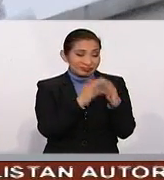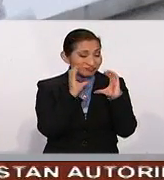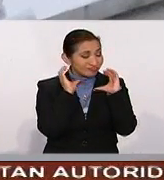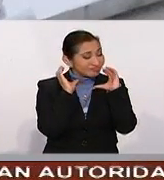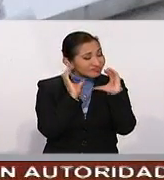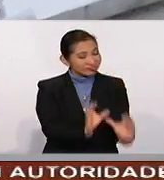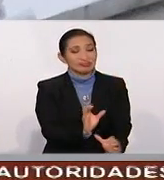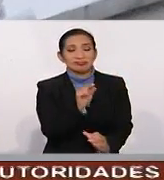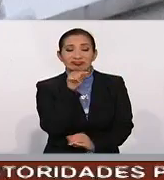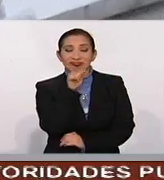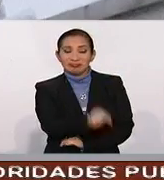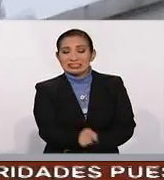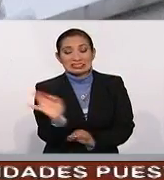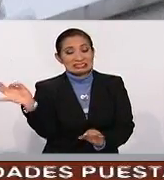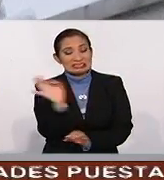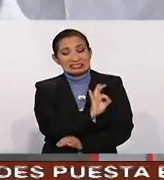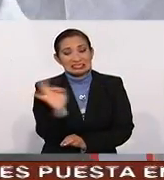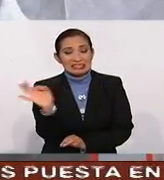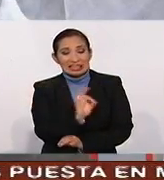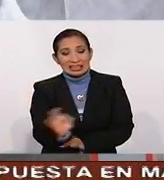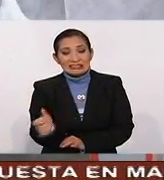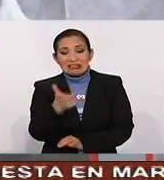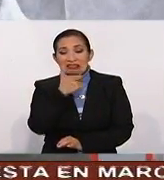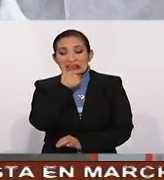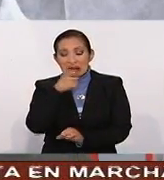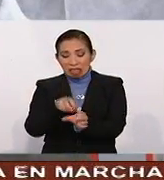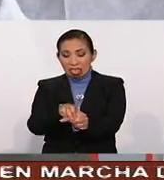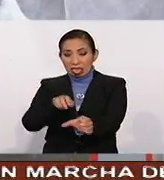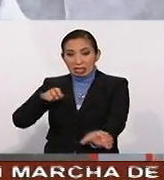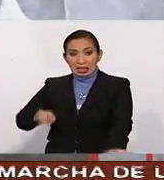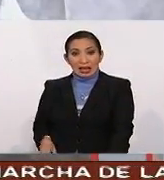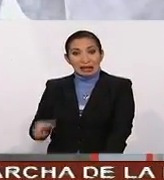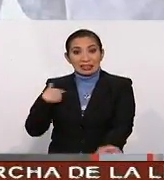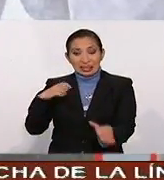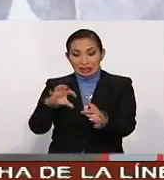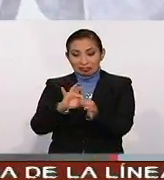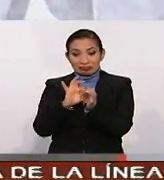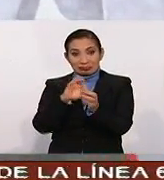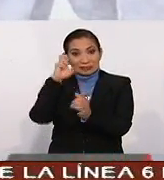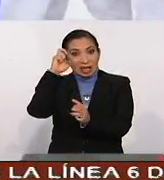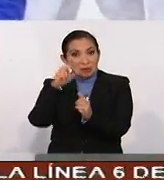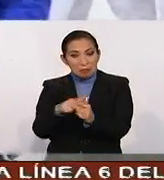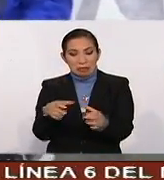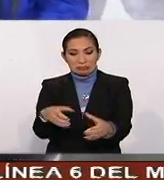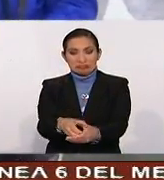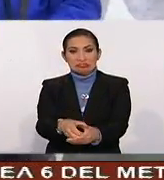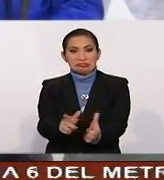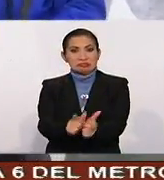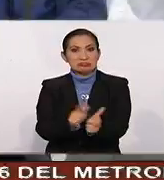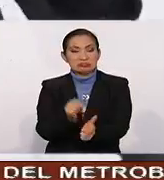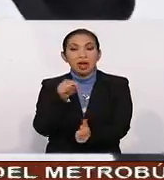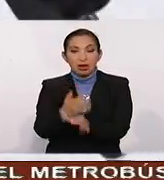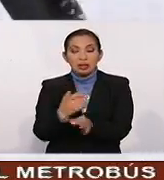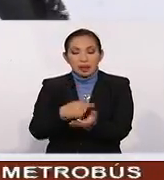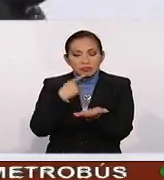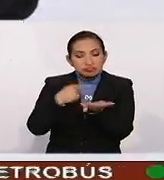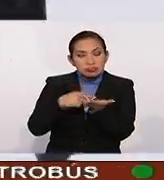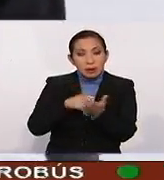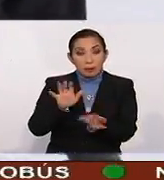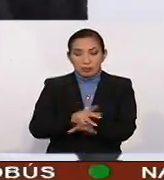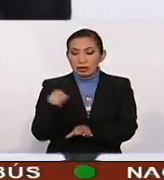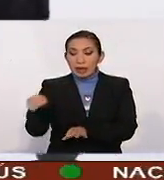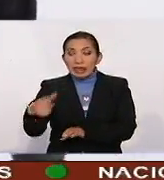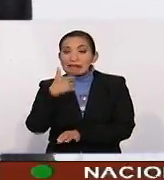sobre una eventual salida del Reino Unido de la Unión Europea, una posibilidad que en estos momentos está en debate, porque el Reino